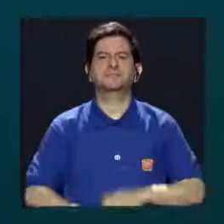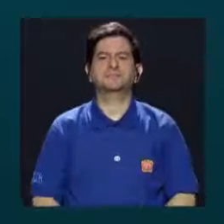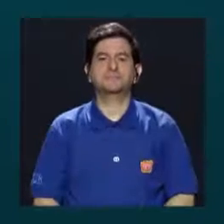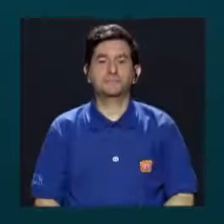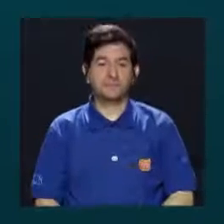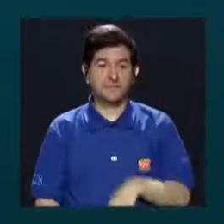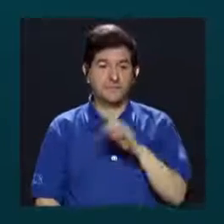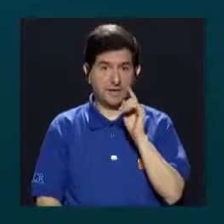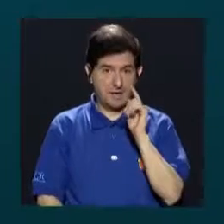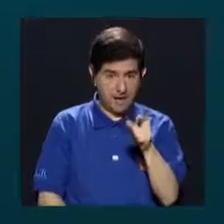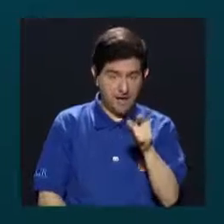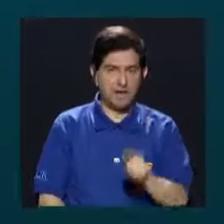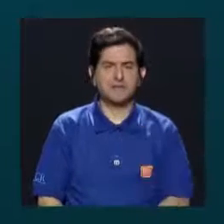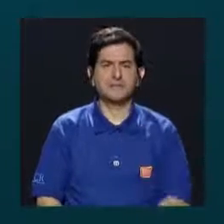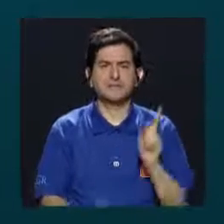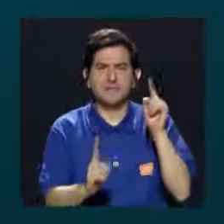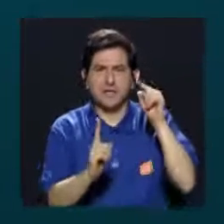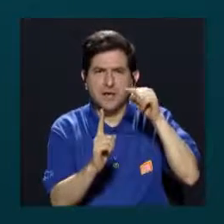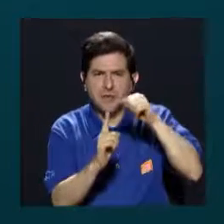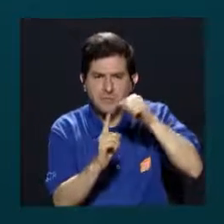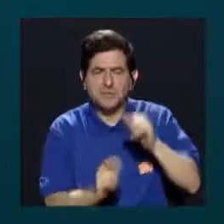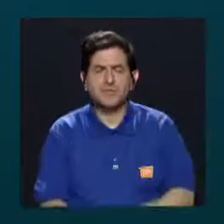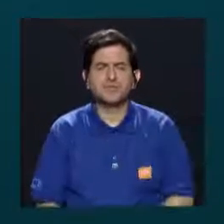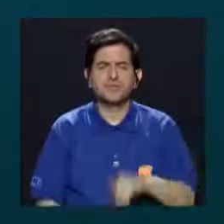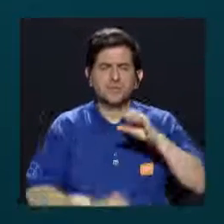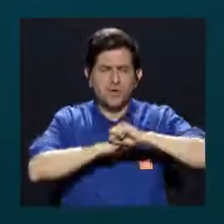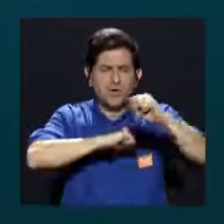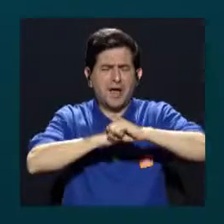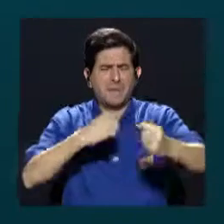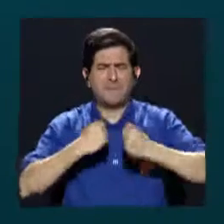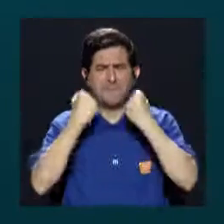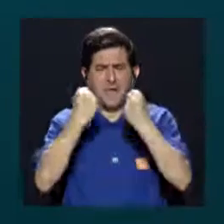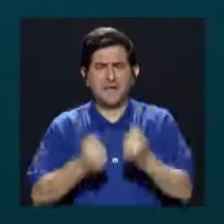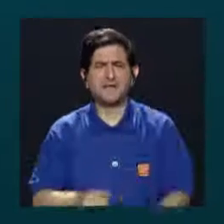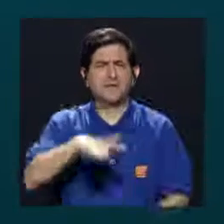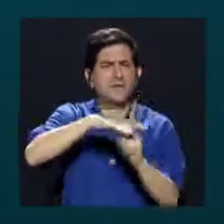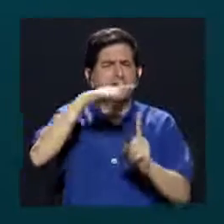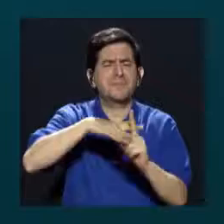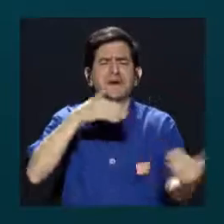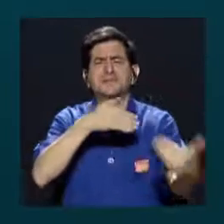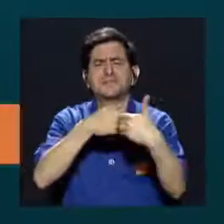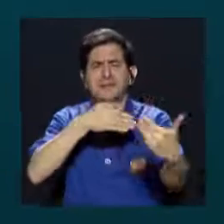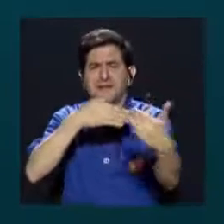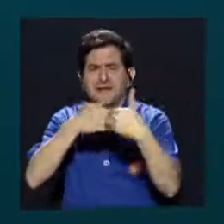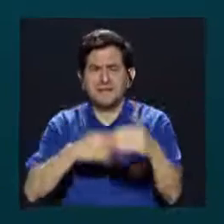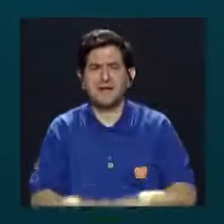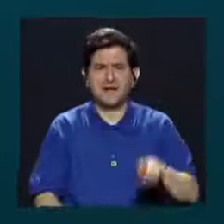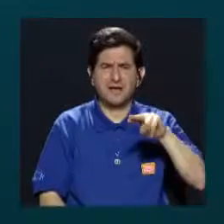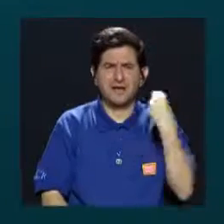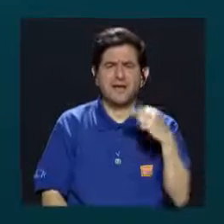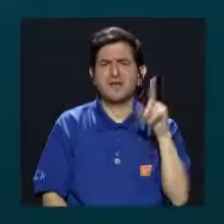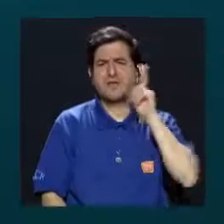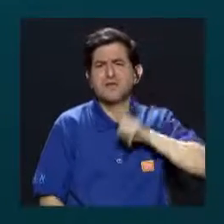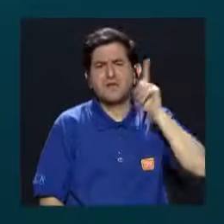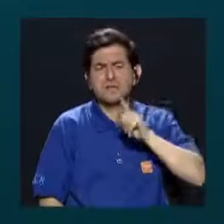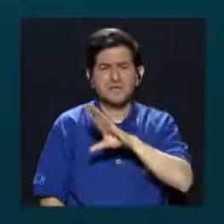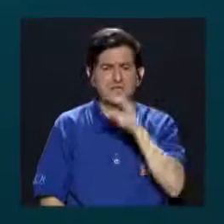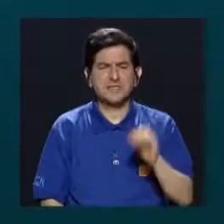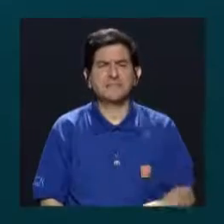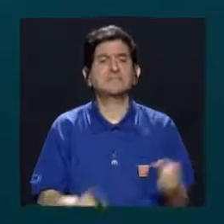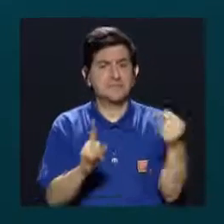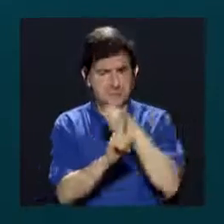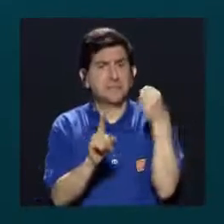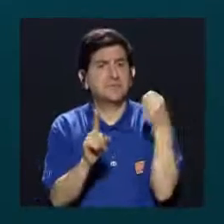república fue ese el fin de una campaña intensa en donde proliferaron los ataques las noticias falsas